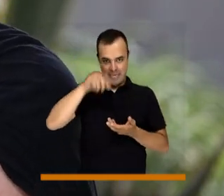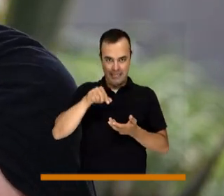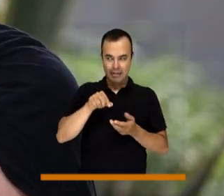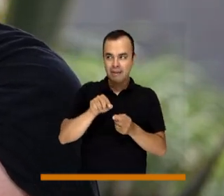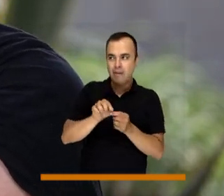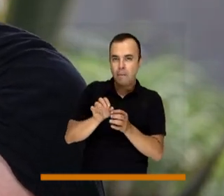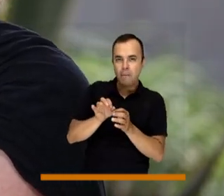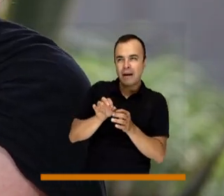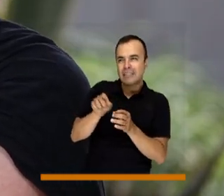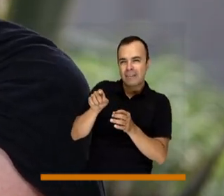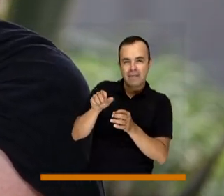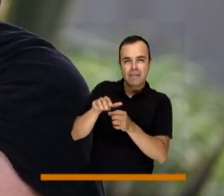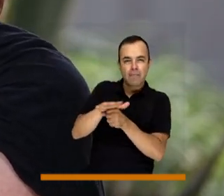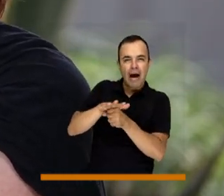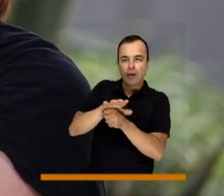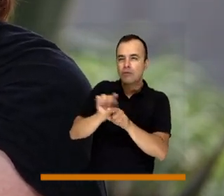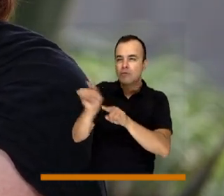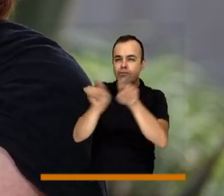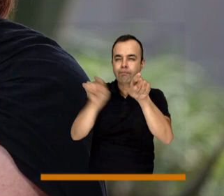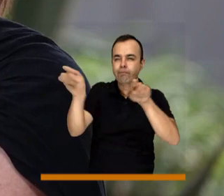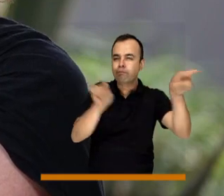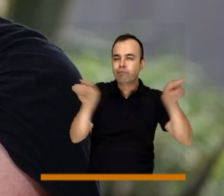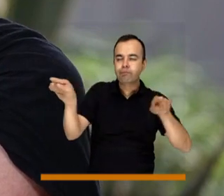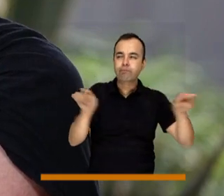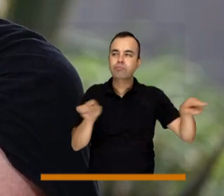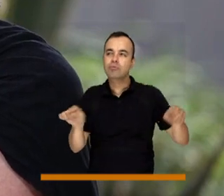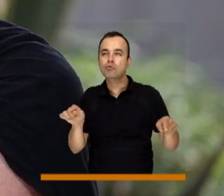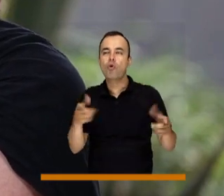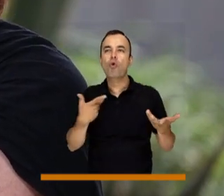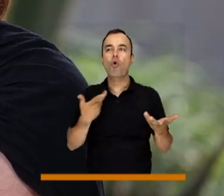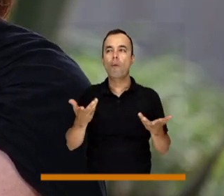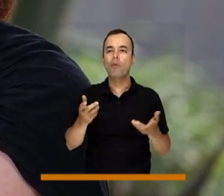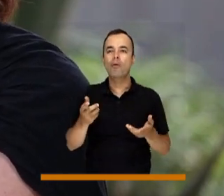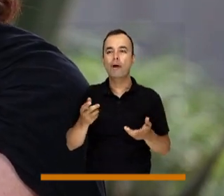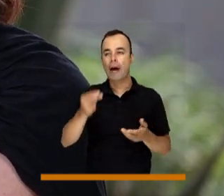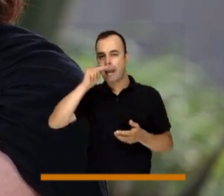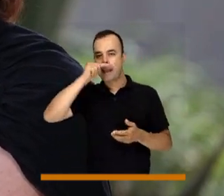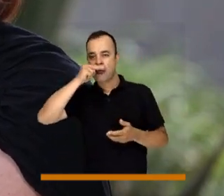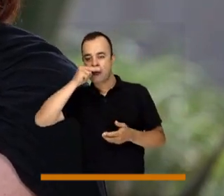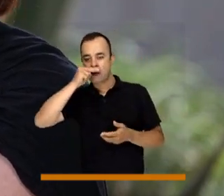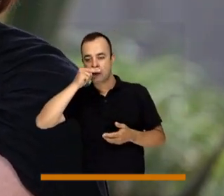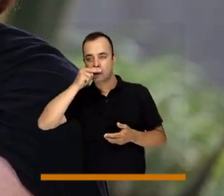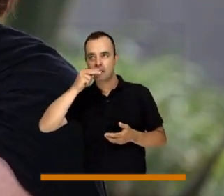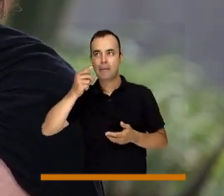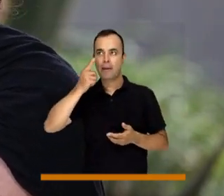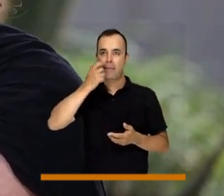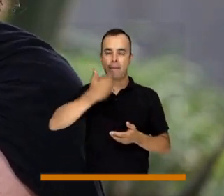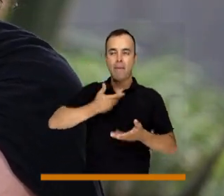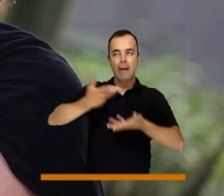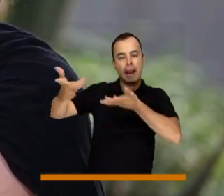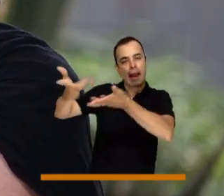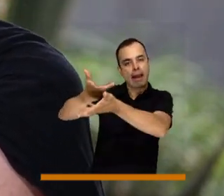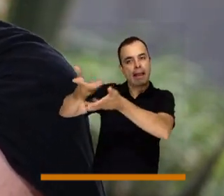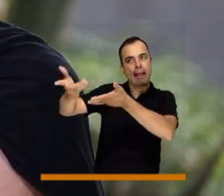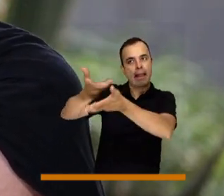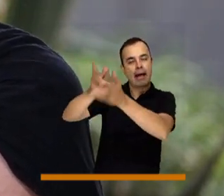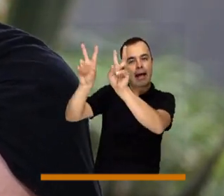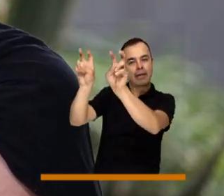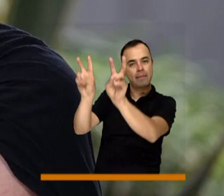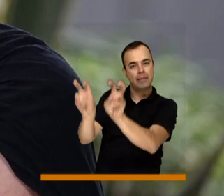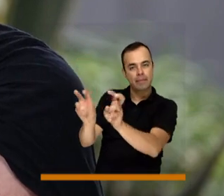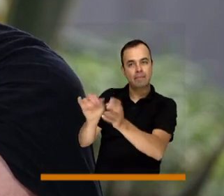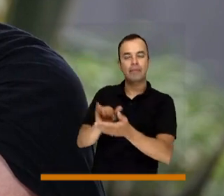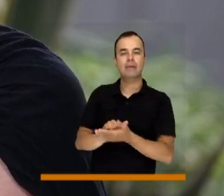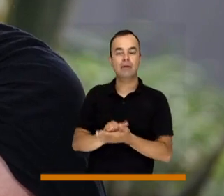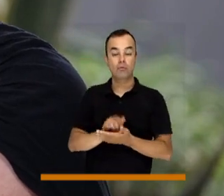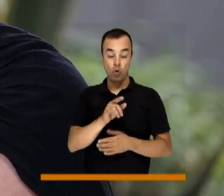más periféricos historias para provocar la conversación entre las familias y los niños. Y empezó a trabajar